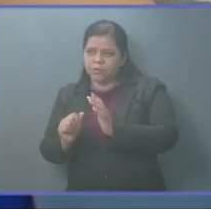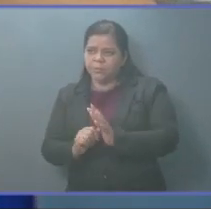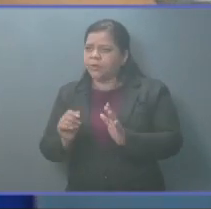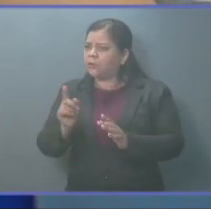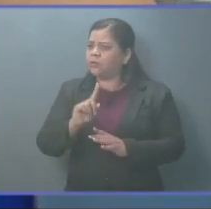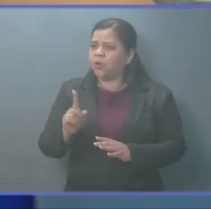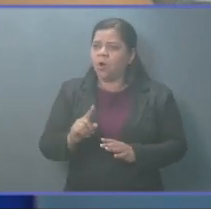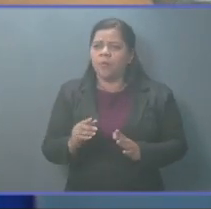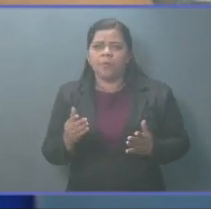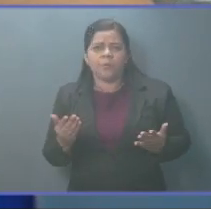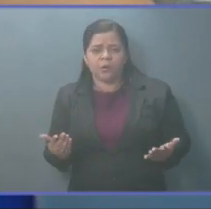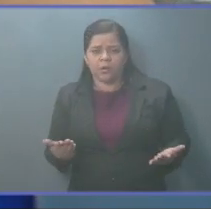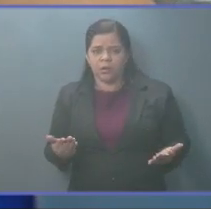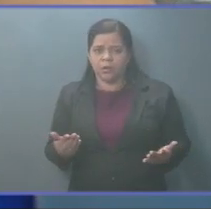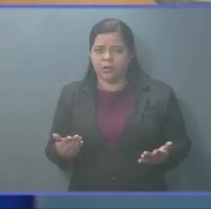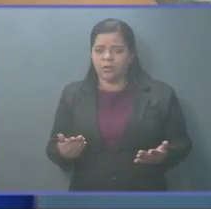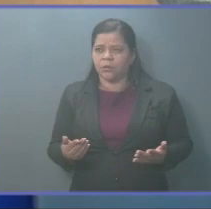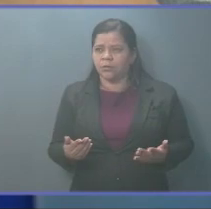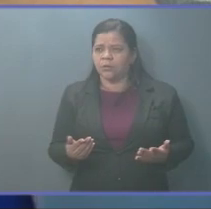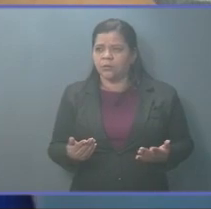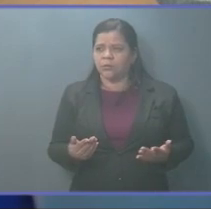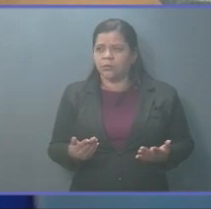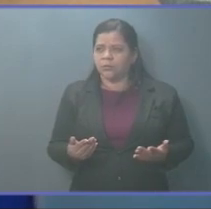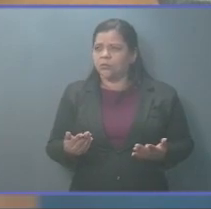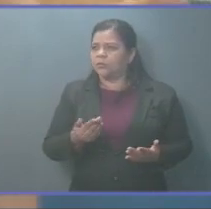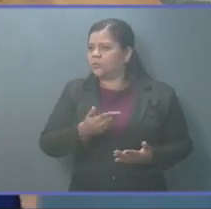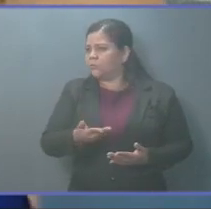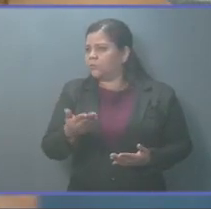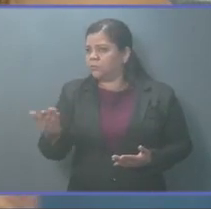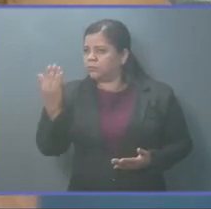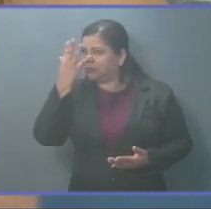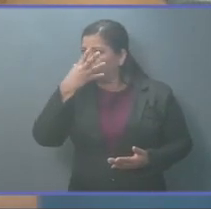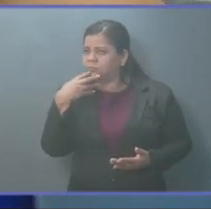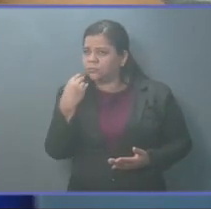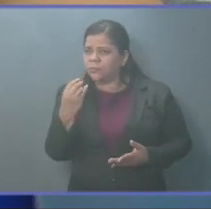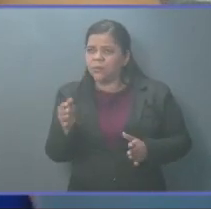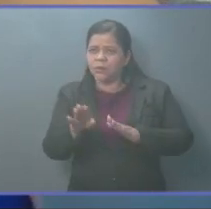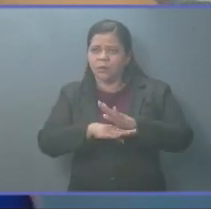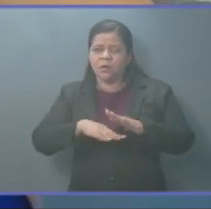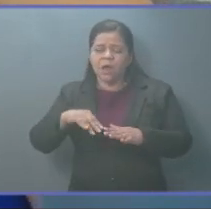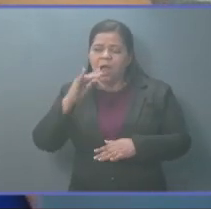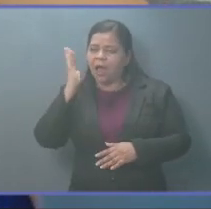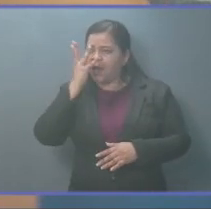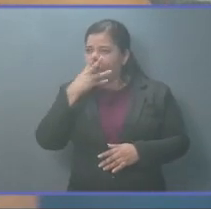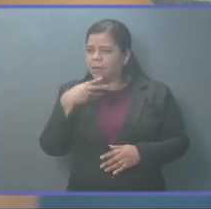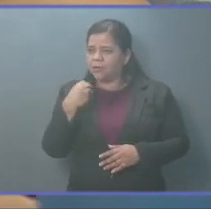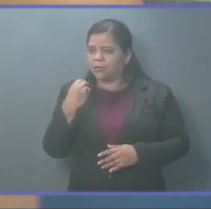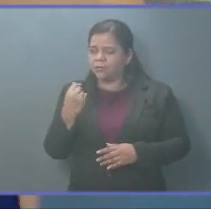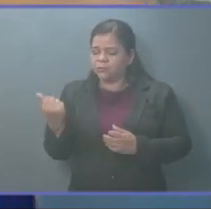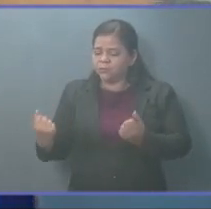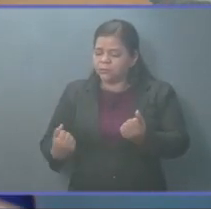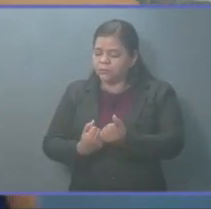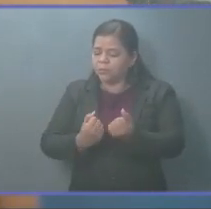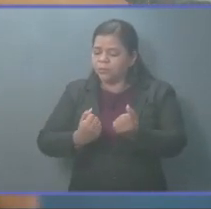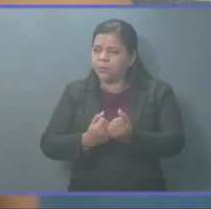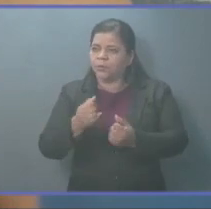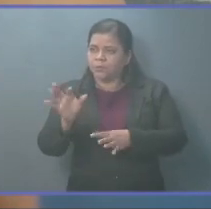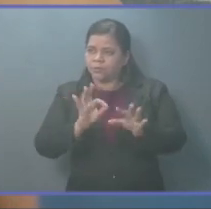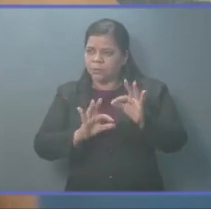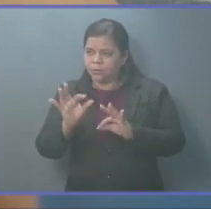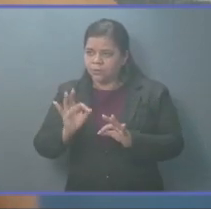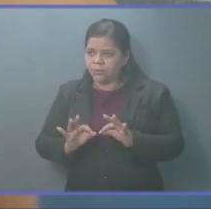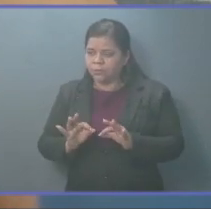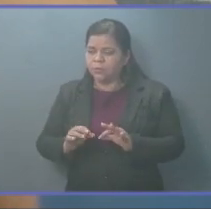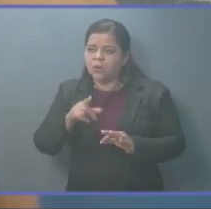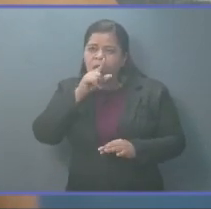imágenes bastante bonitas, simpáticas, de apoyo que han circulado en Twitter